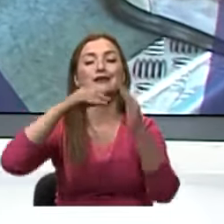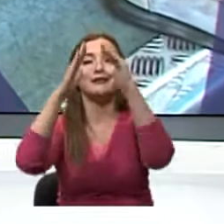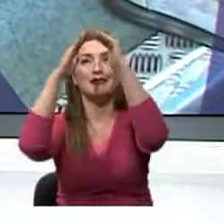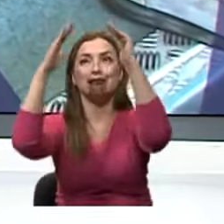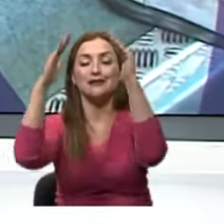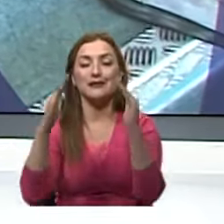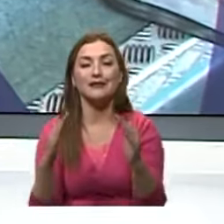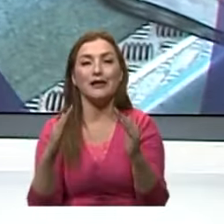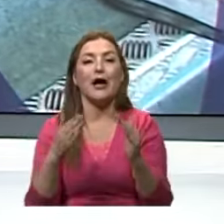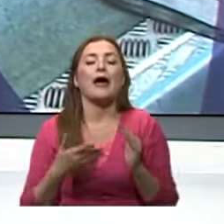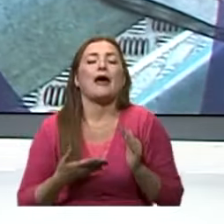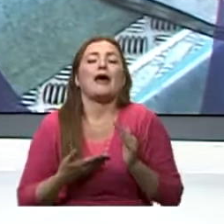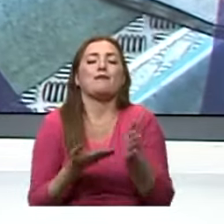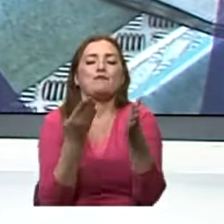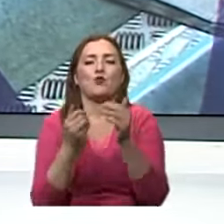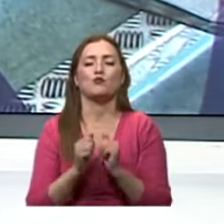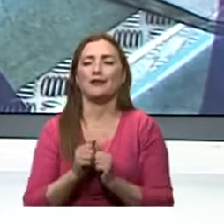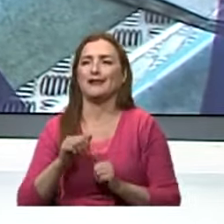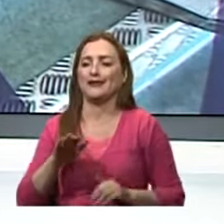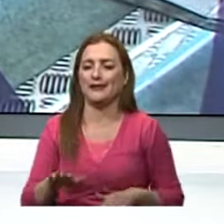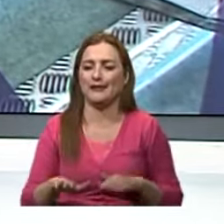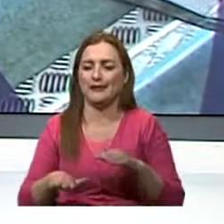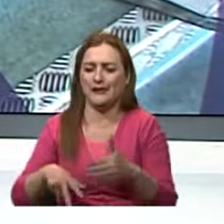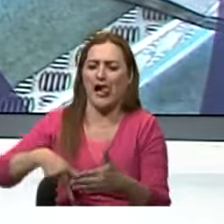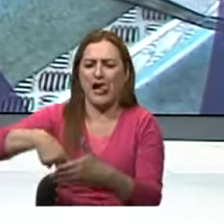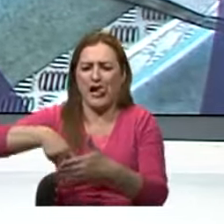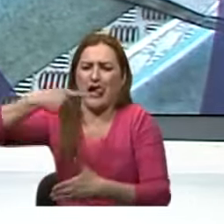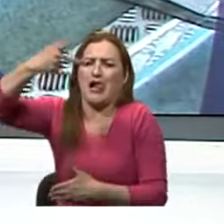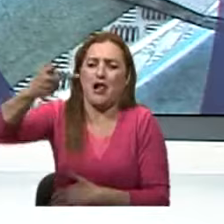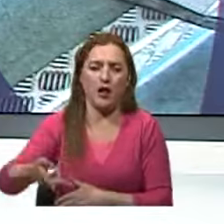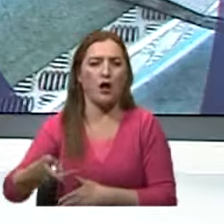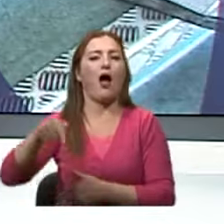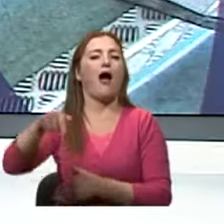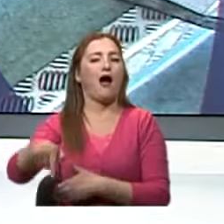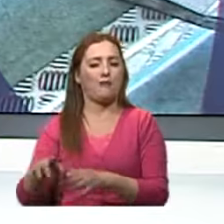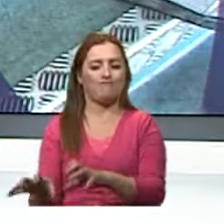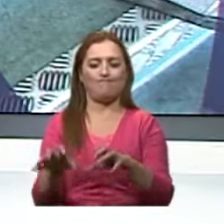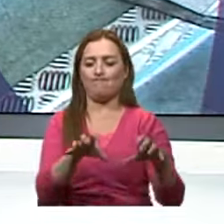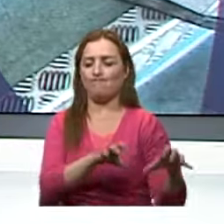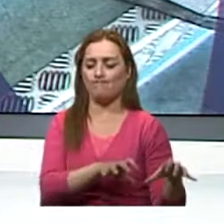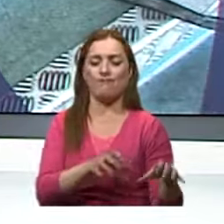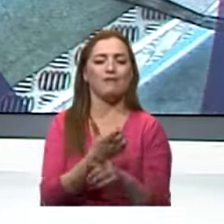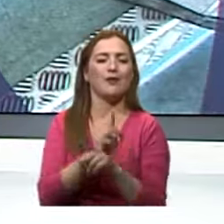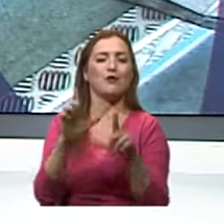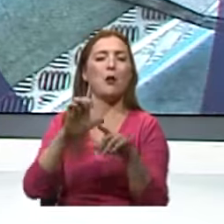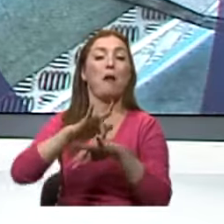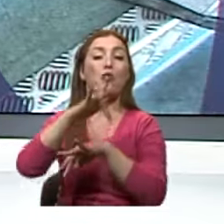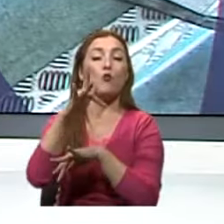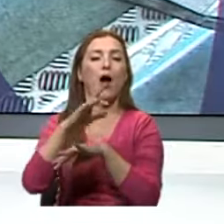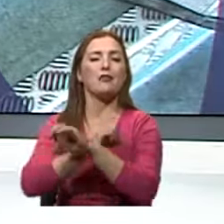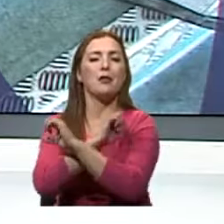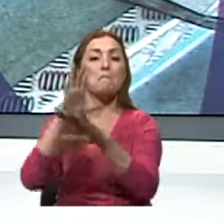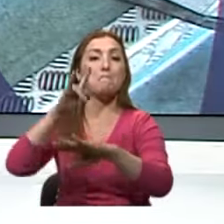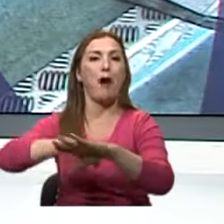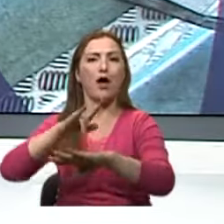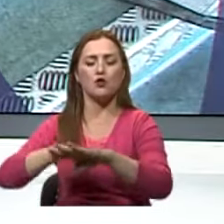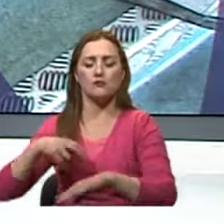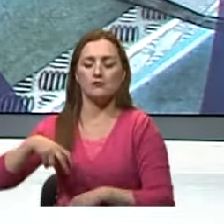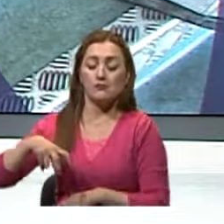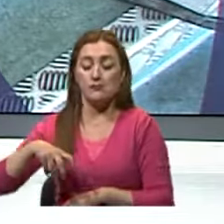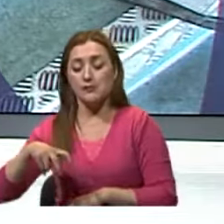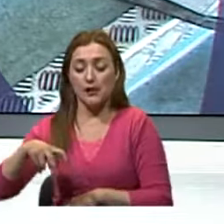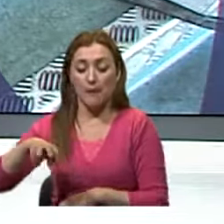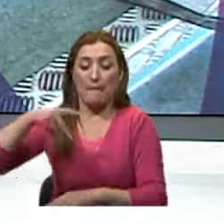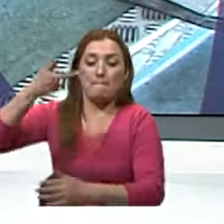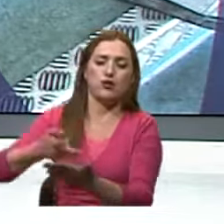ejemplo retirar los obstáculos que a una persona le puedan hacerse caer mientras va al baño, tal vez a la madrugada. Buena iluminación en la casa con un foquito